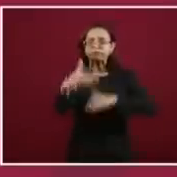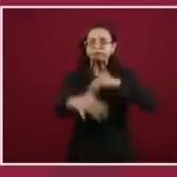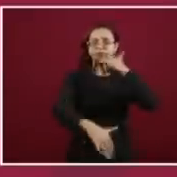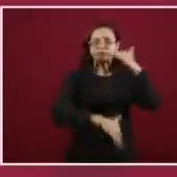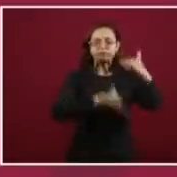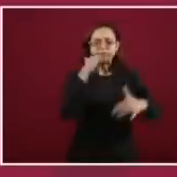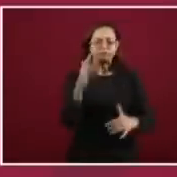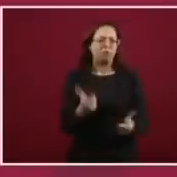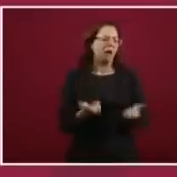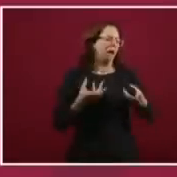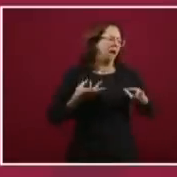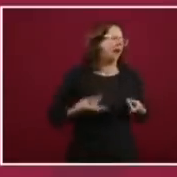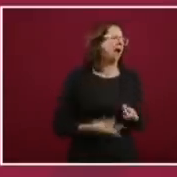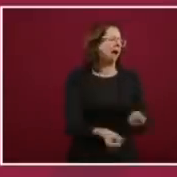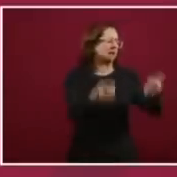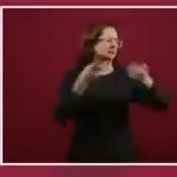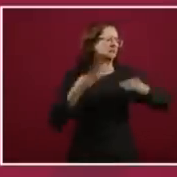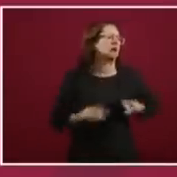si derrocha